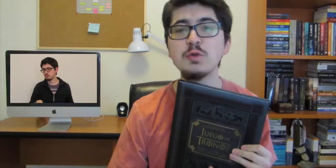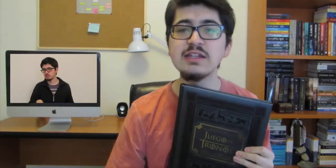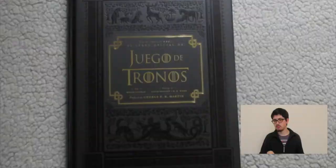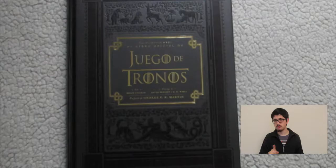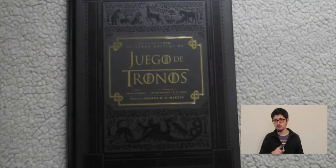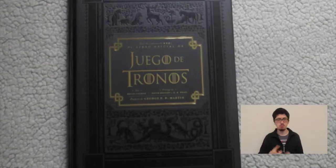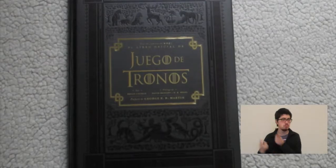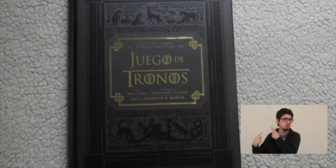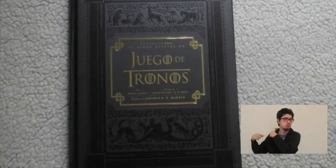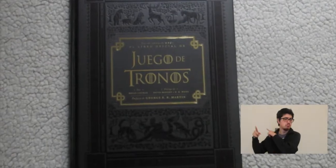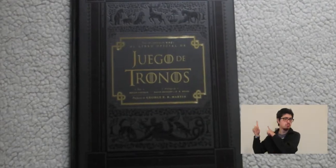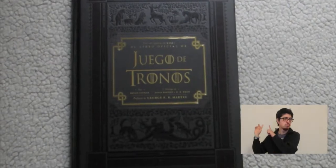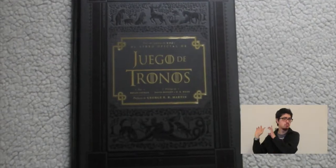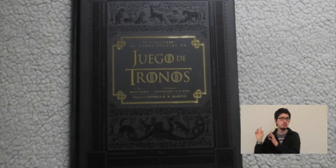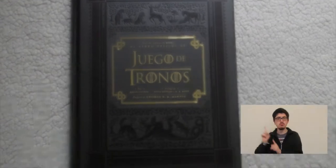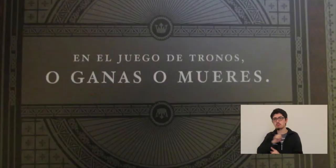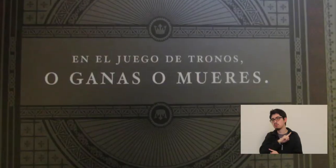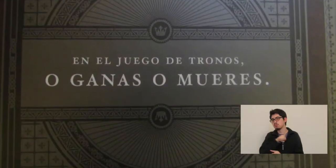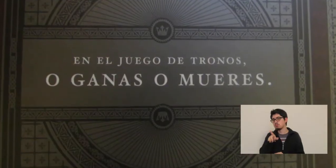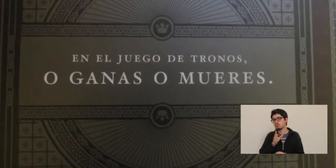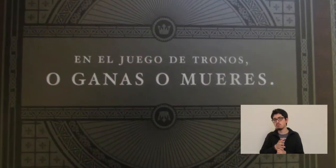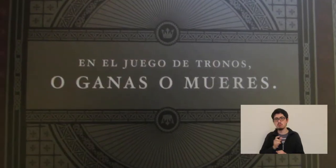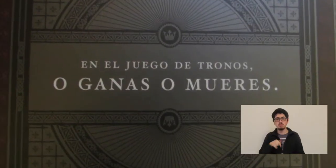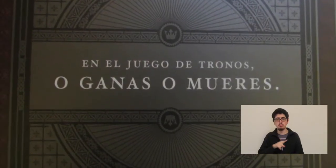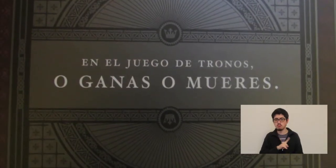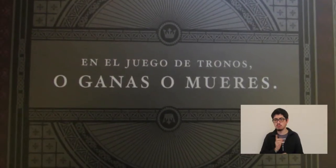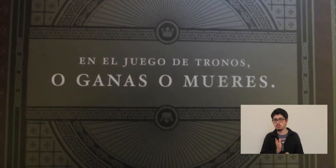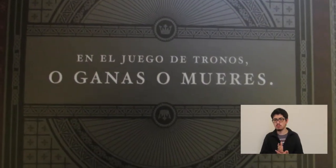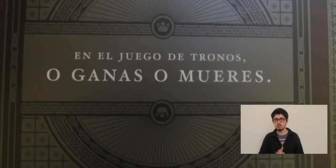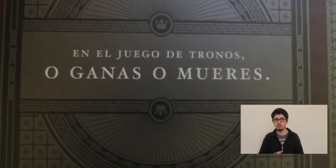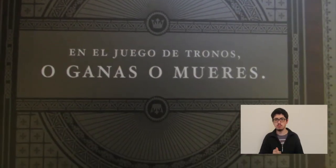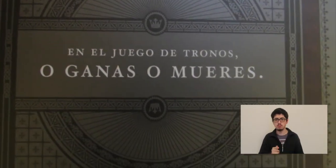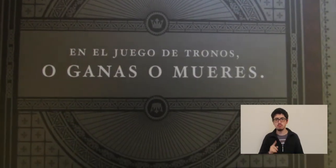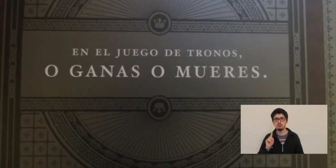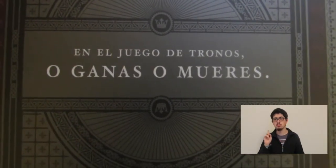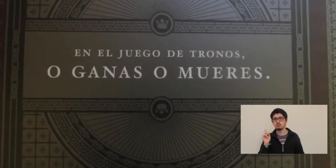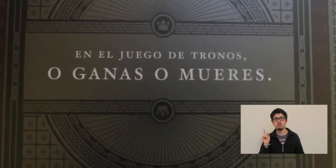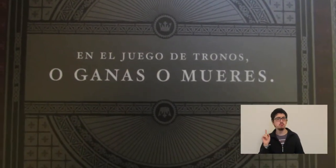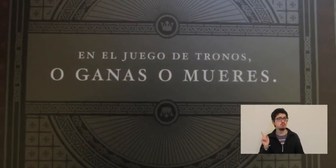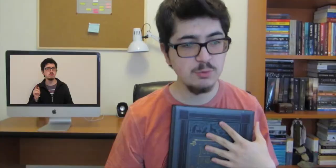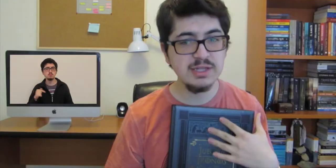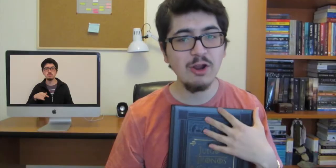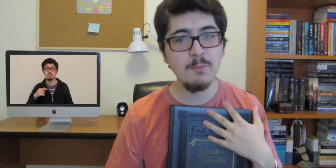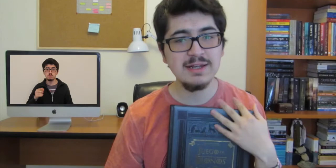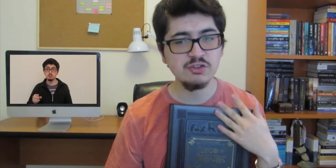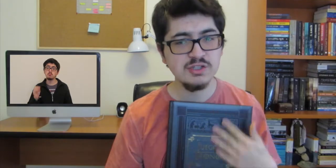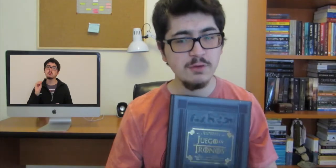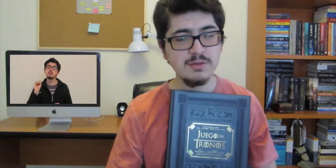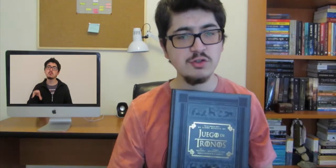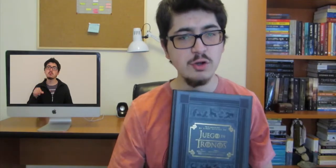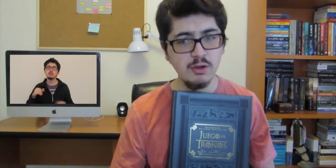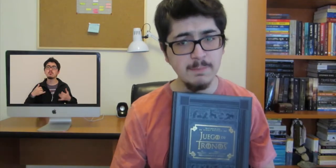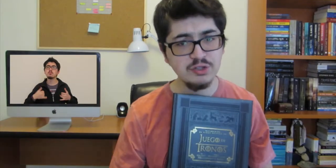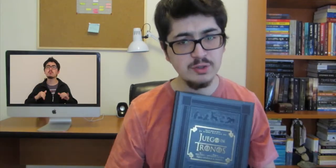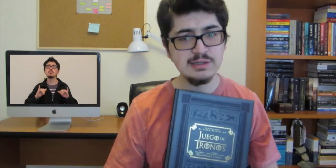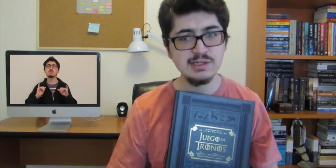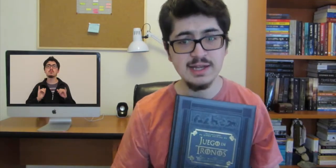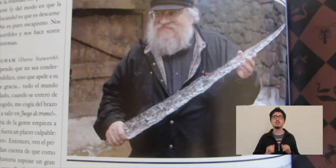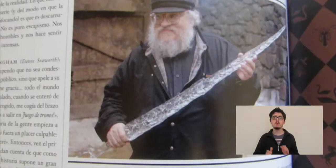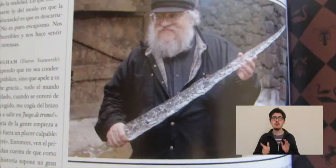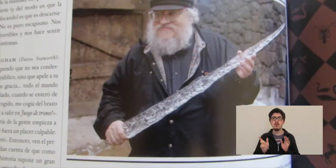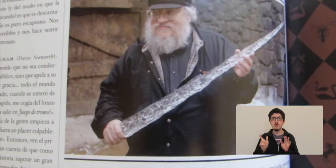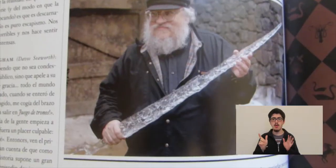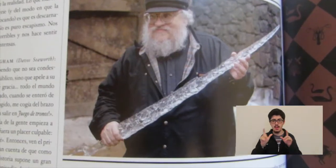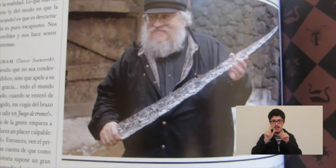tiene ninguna trama, ninguna historia, ni nada por el estilo. Simplemente es una recopilación de información con respecto a la